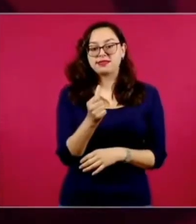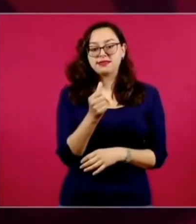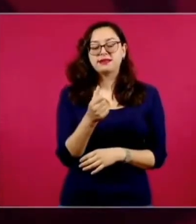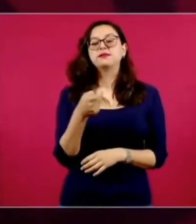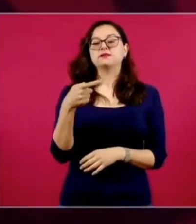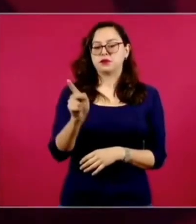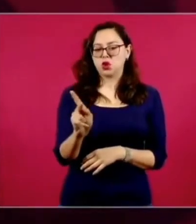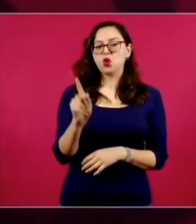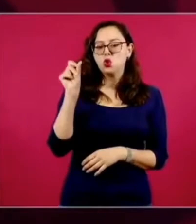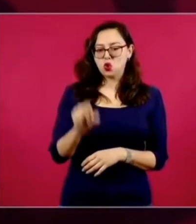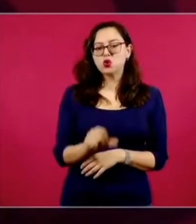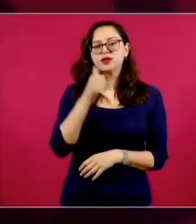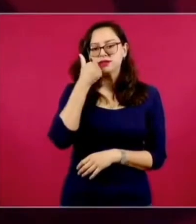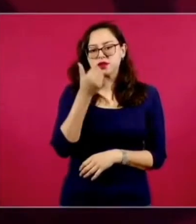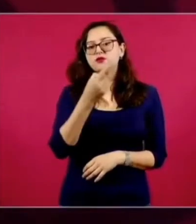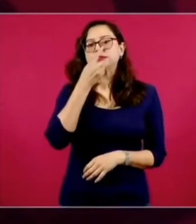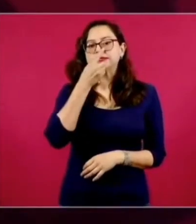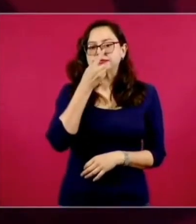tenga